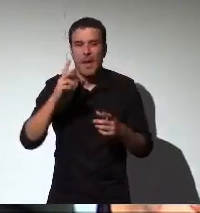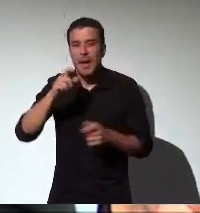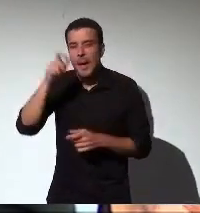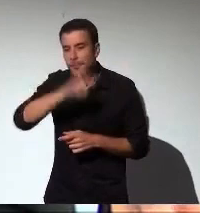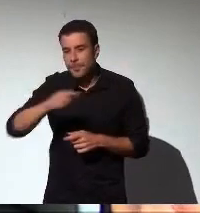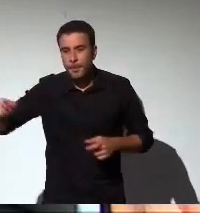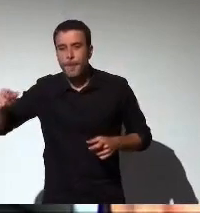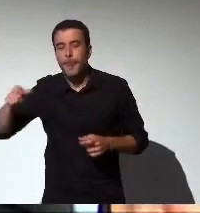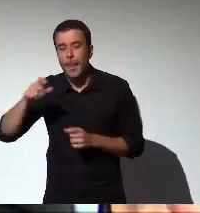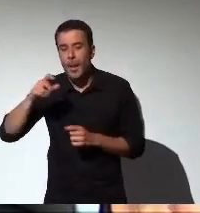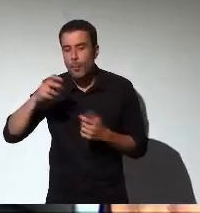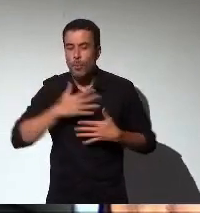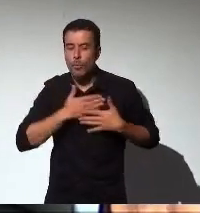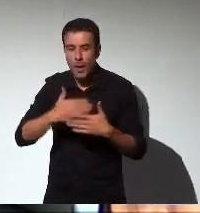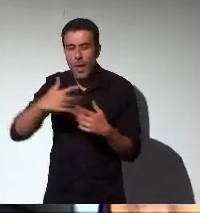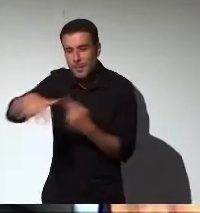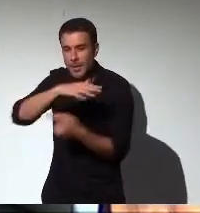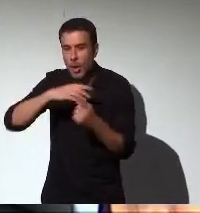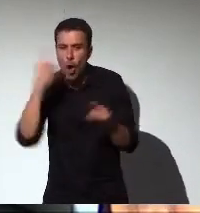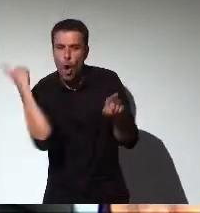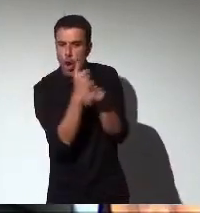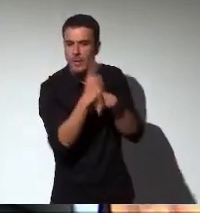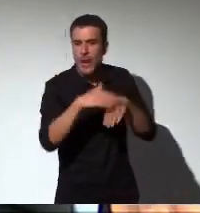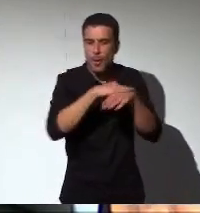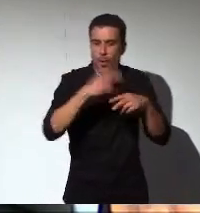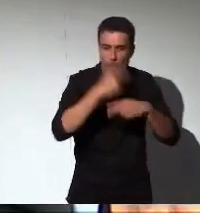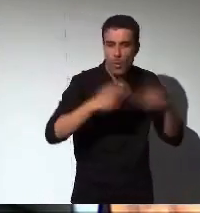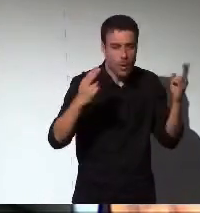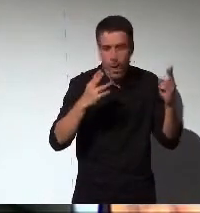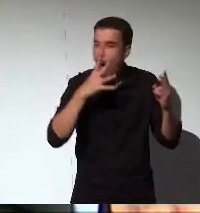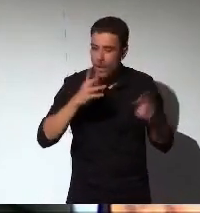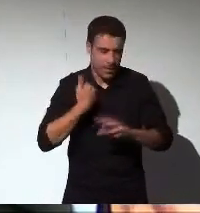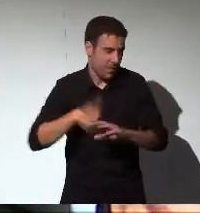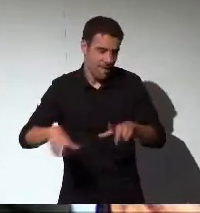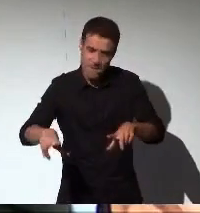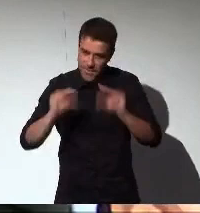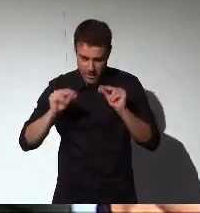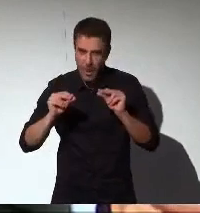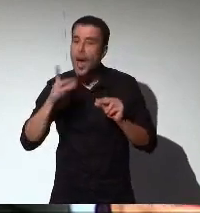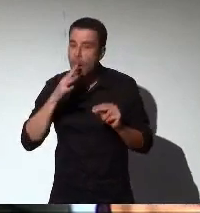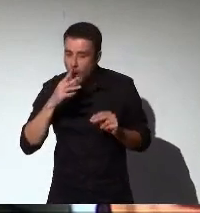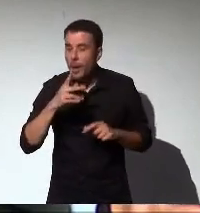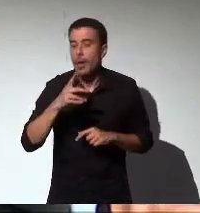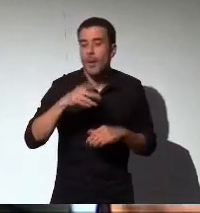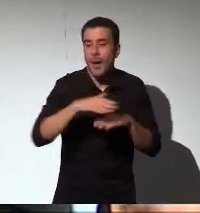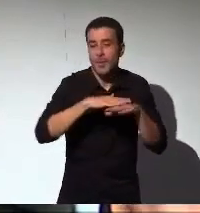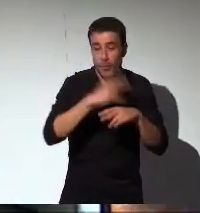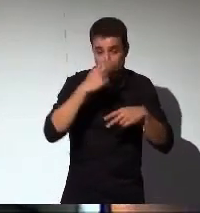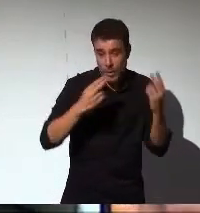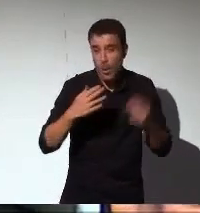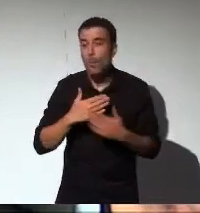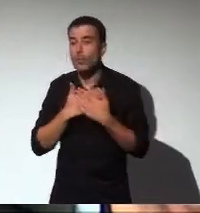están enfrente de las administraciones para que los voluntariados ambientales estén al lado de la administración. Para